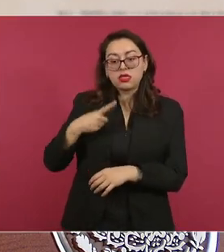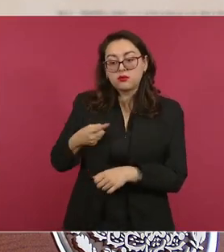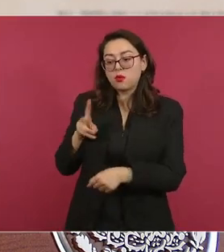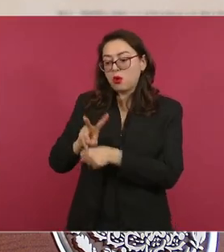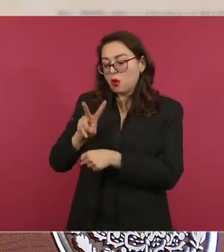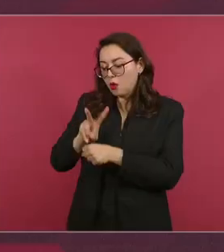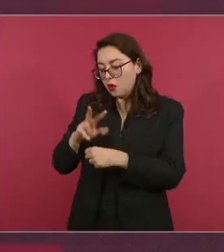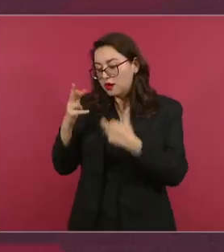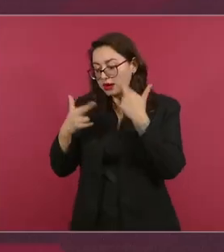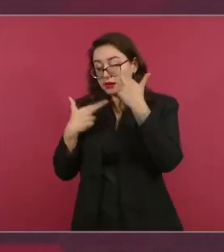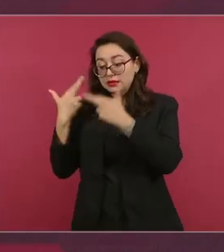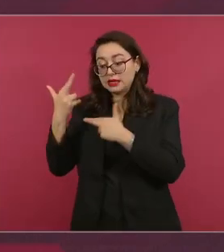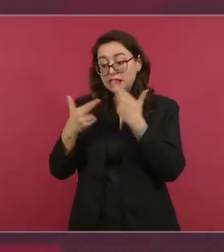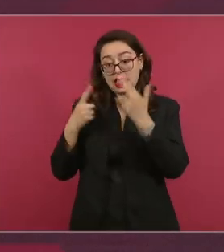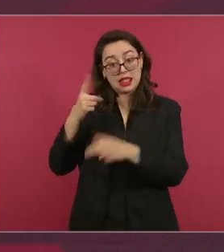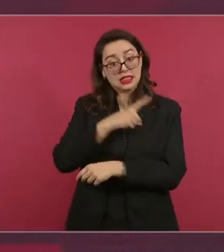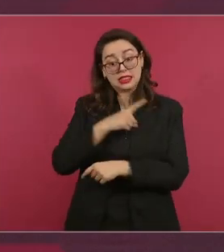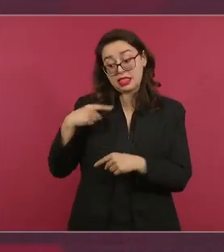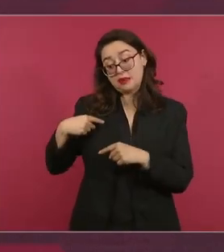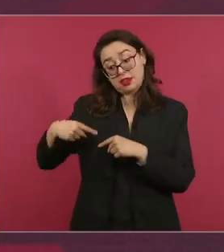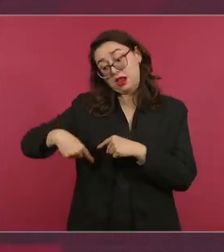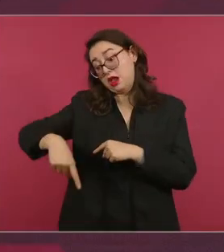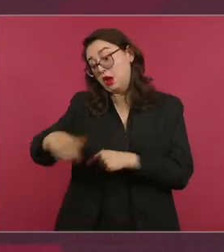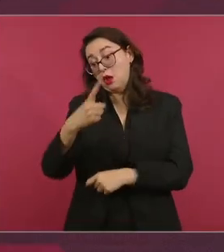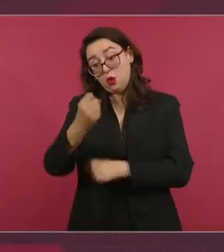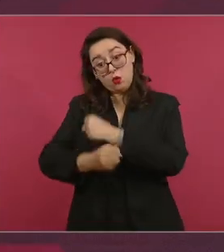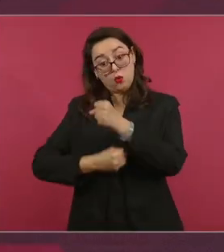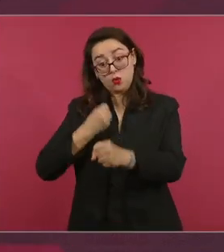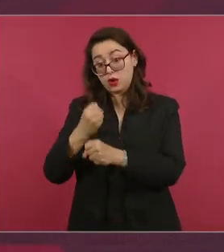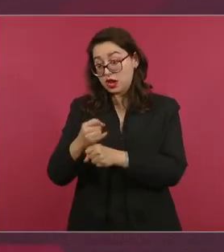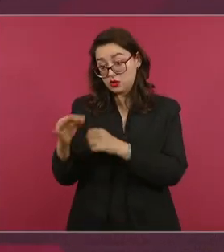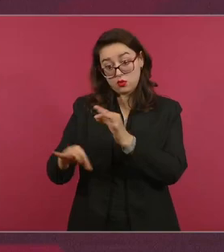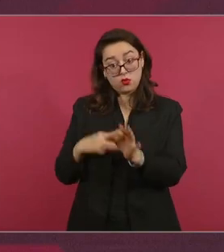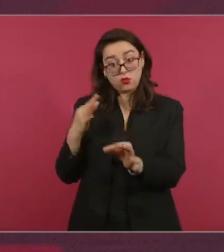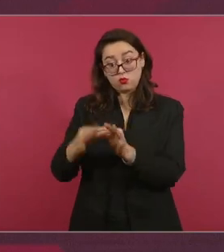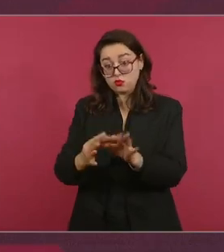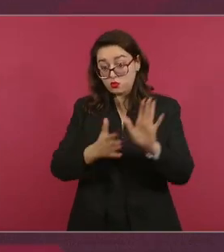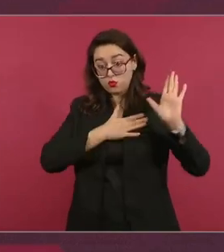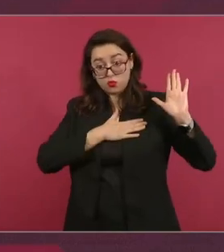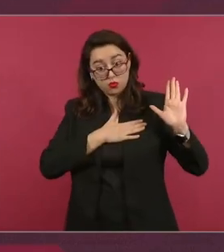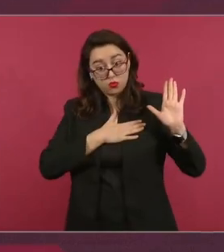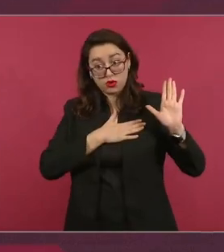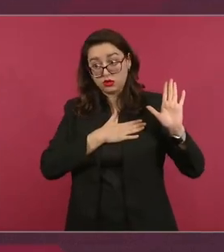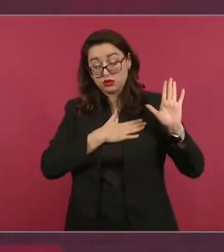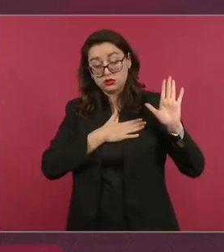que se concluyan antes de que yo termine, porque fue mi compromiso. Y ya